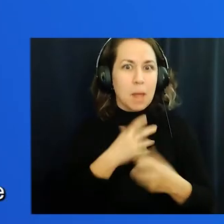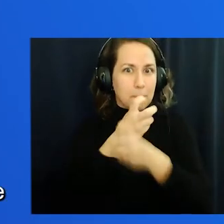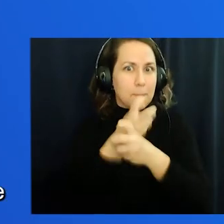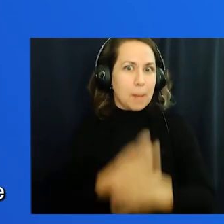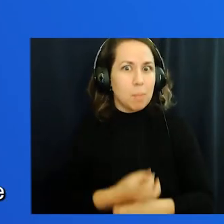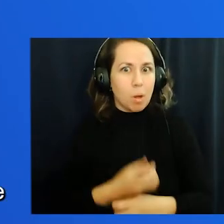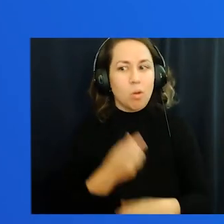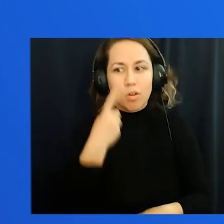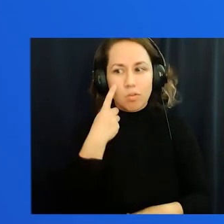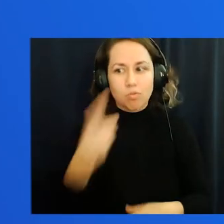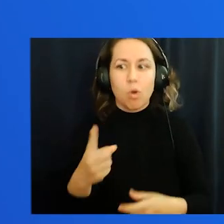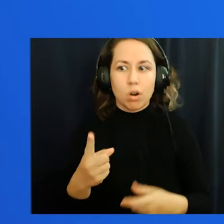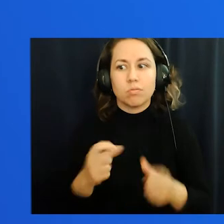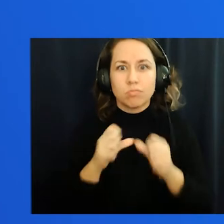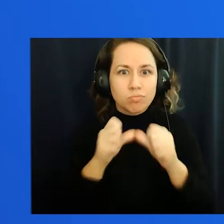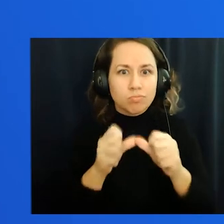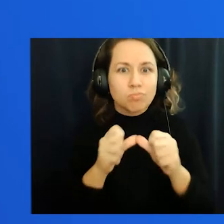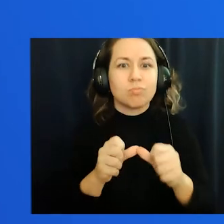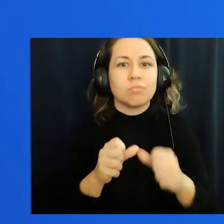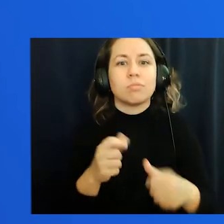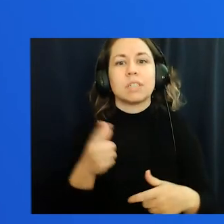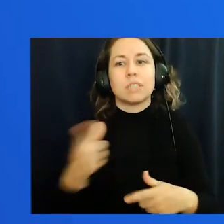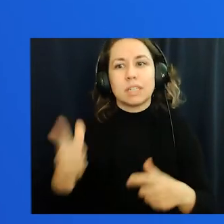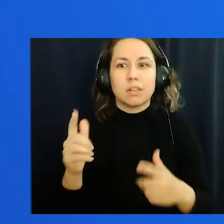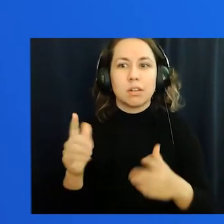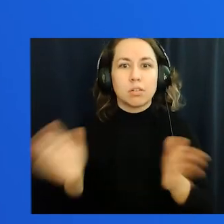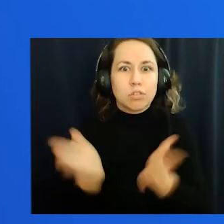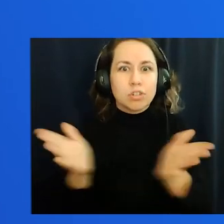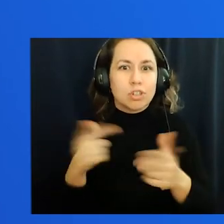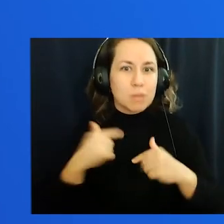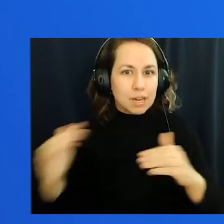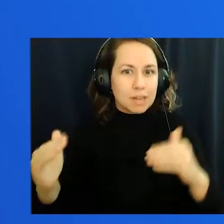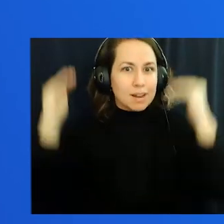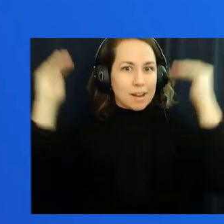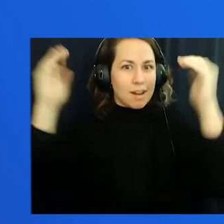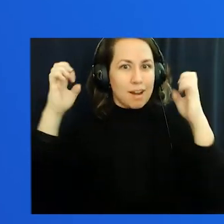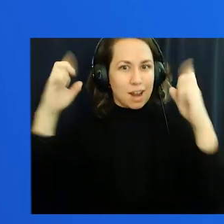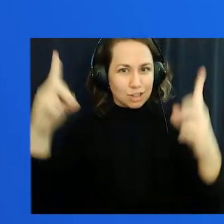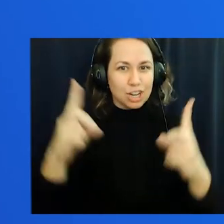apoyarme. Me han impulsado hacia adelante y hacia los estudios superiores.